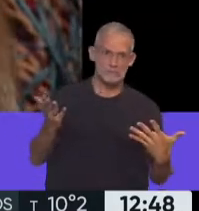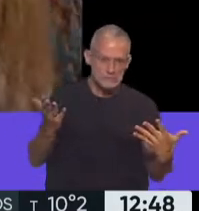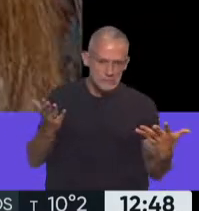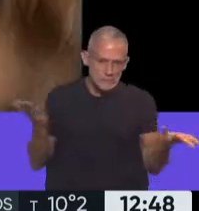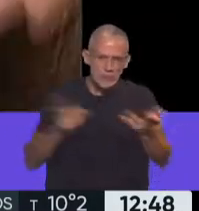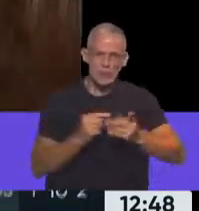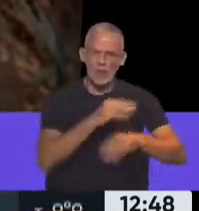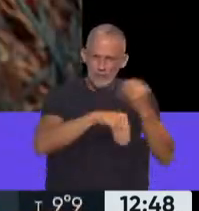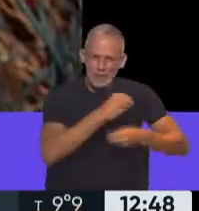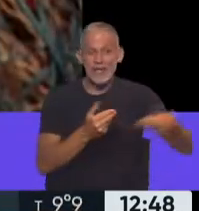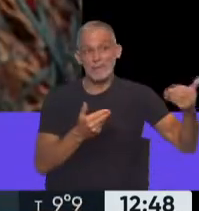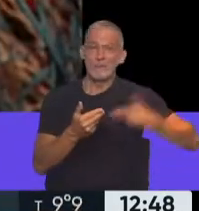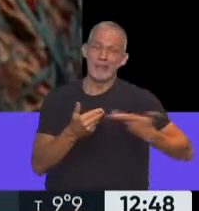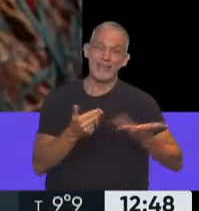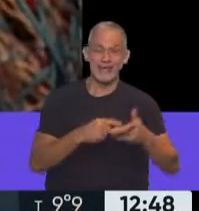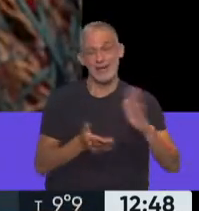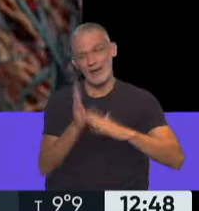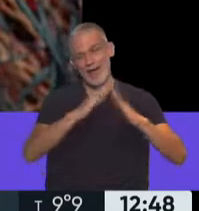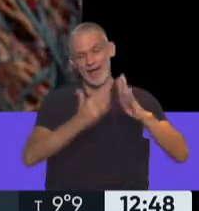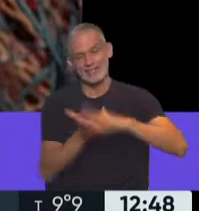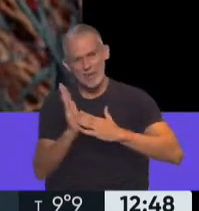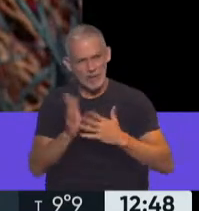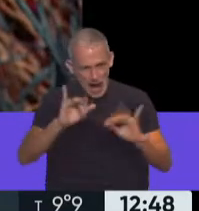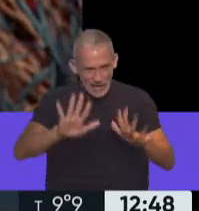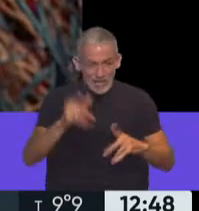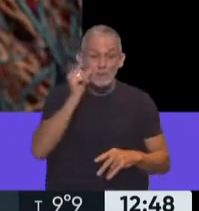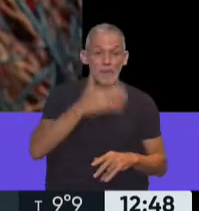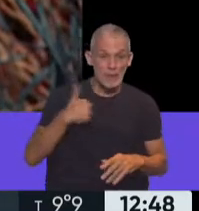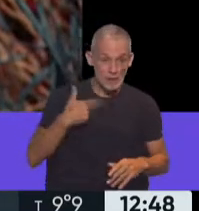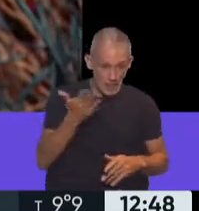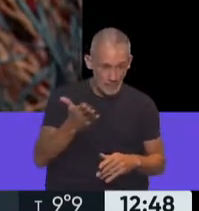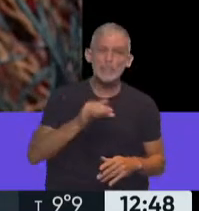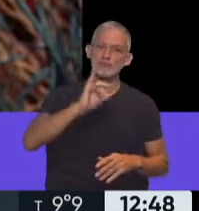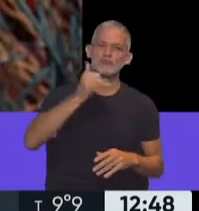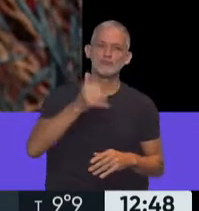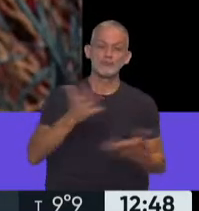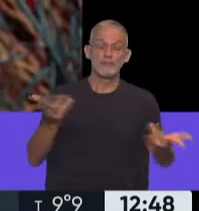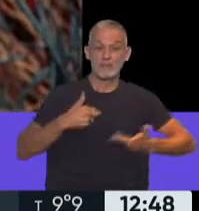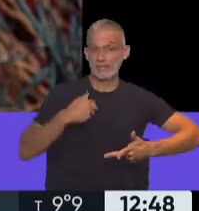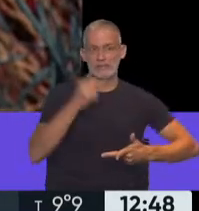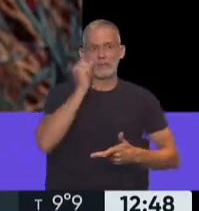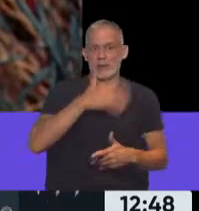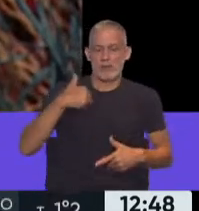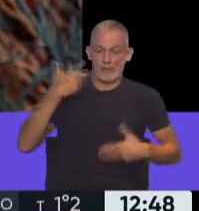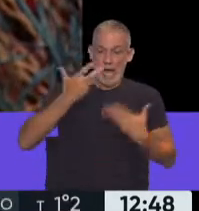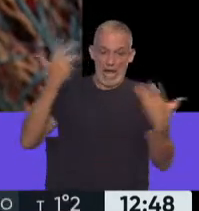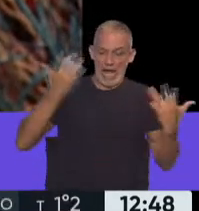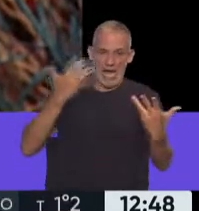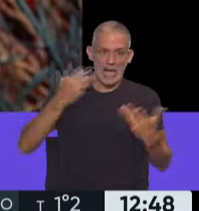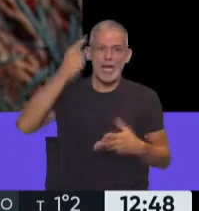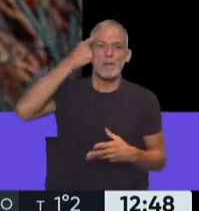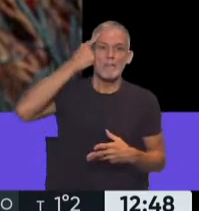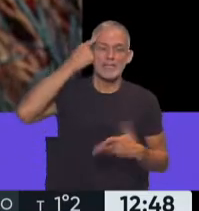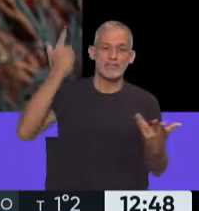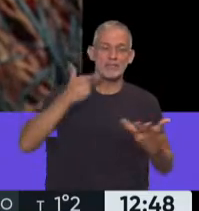como te pide tu familia que te vayas de la casa de tus padres te pido les va a dar es claro al verse desbordadas y siempre con la creencia de